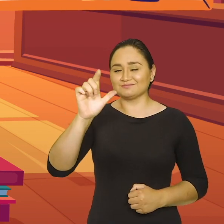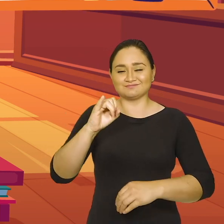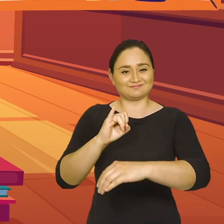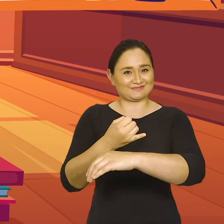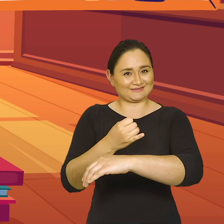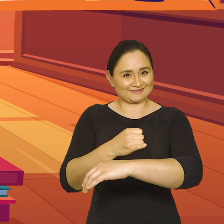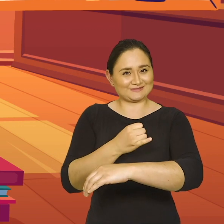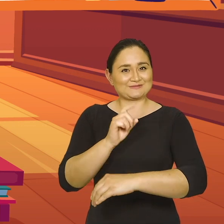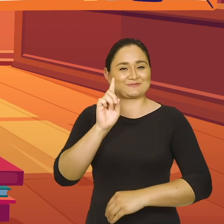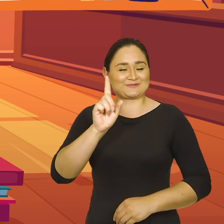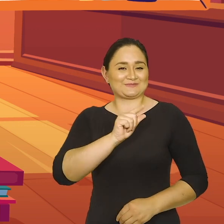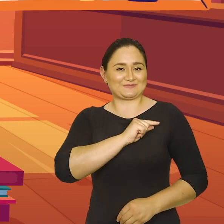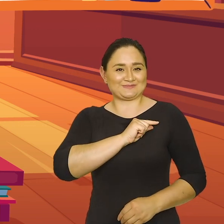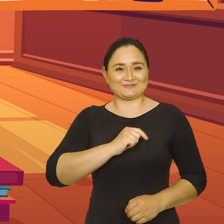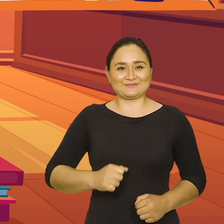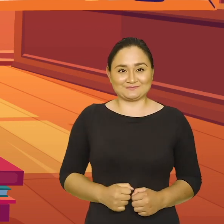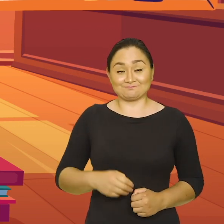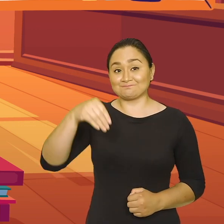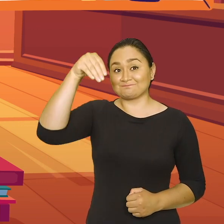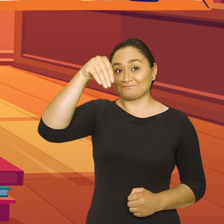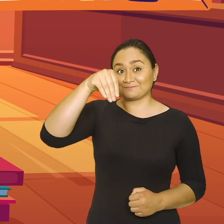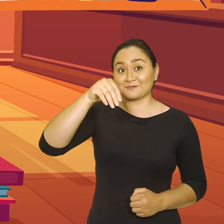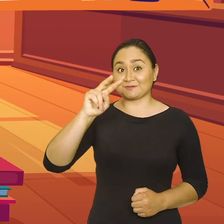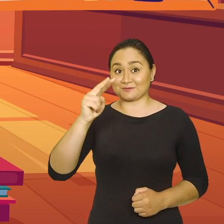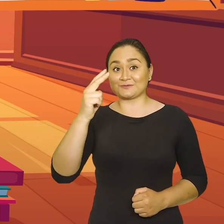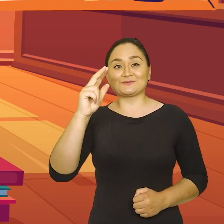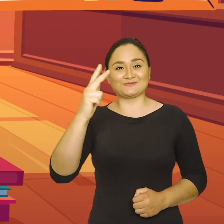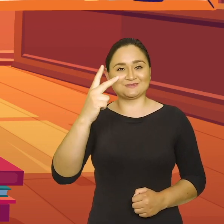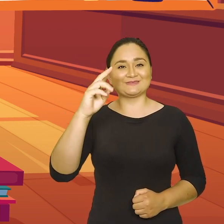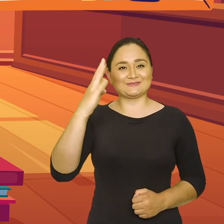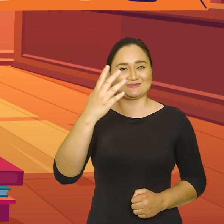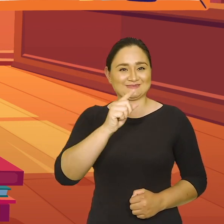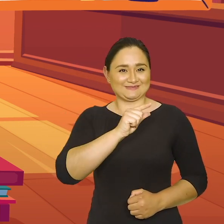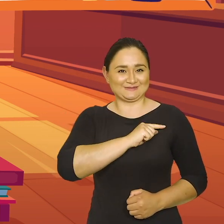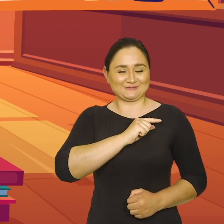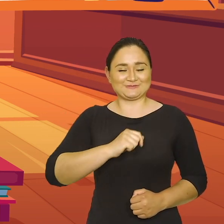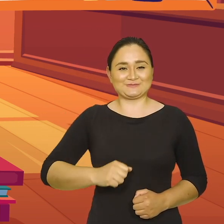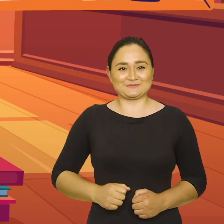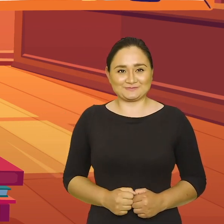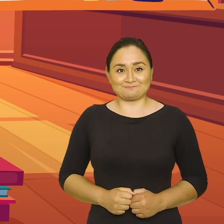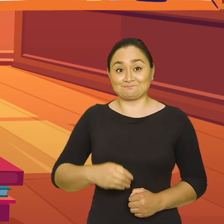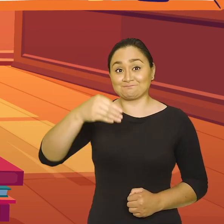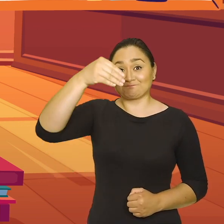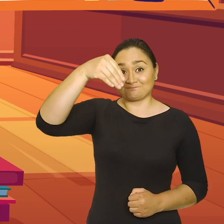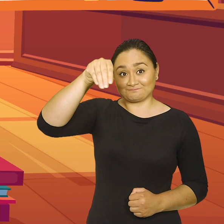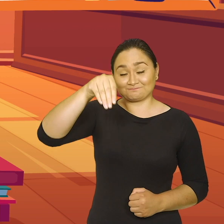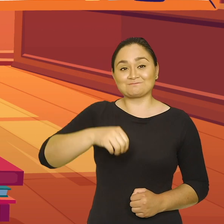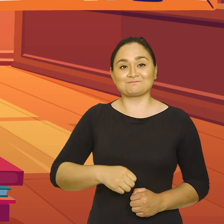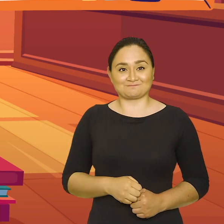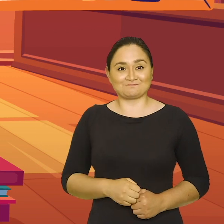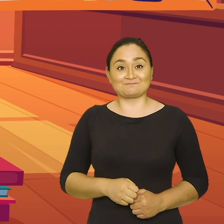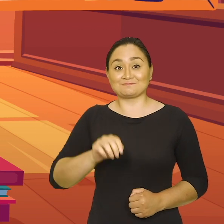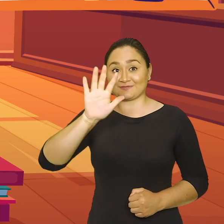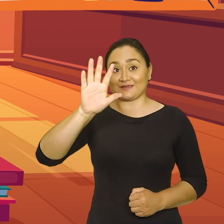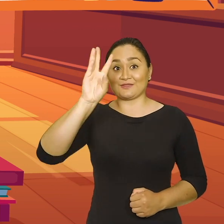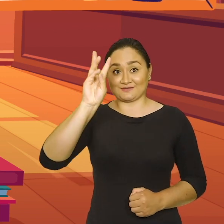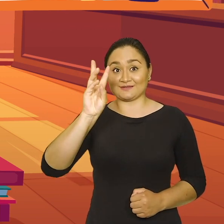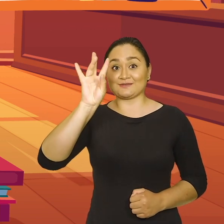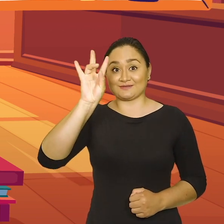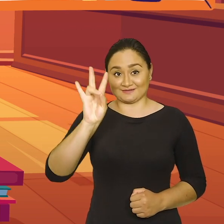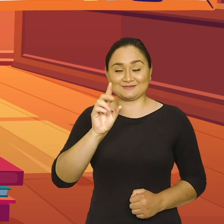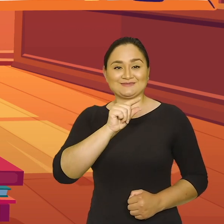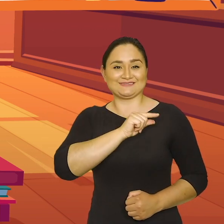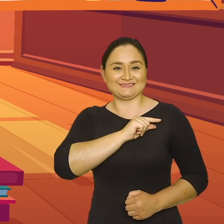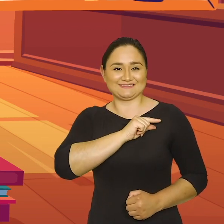educación inicial y preparatoria martes 2º 3º y 4º de educación general básica miércoles quinto